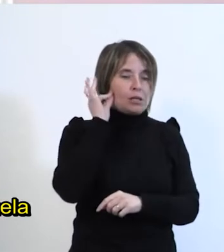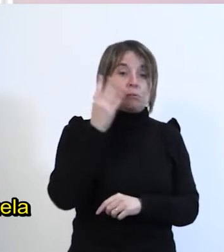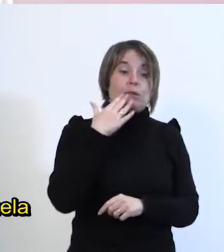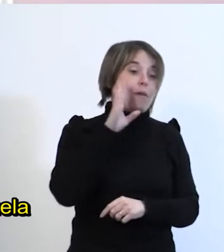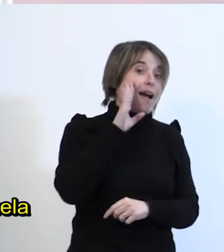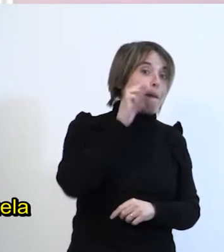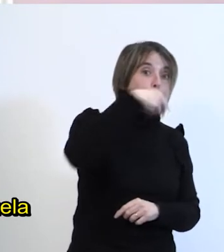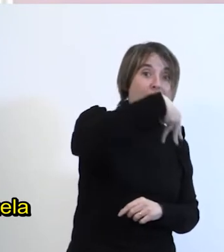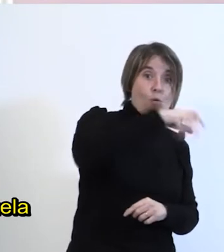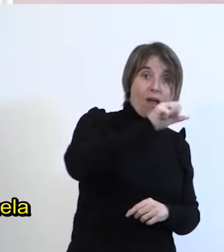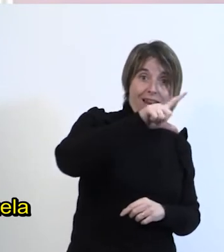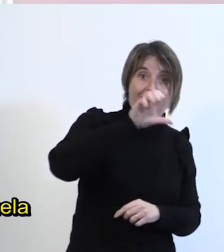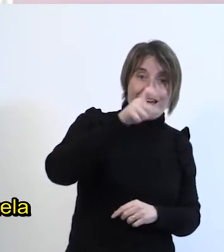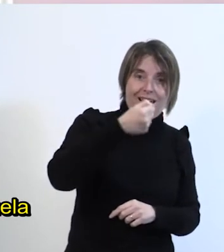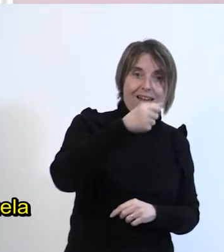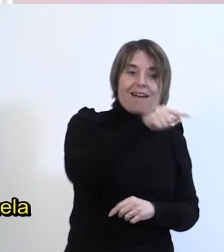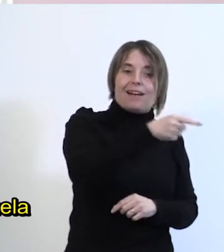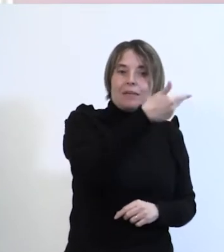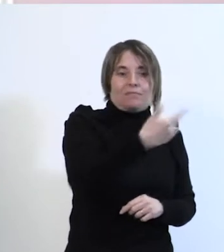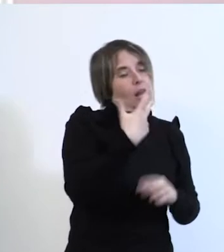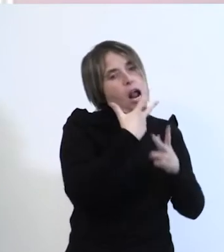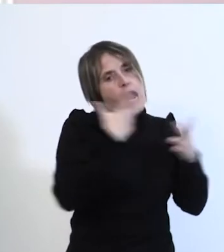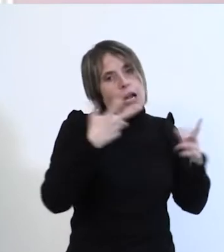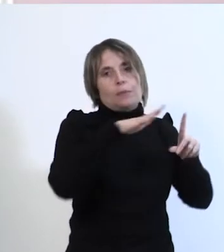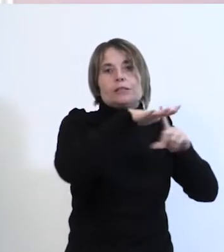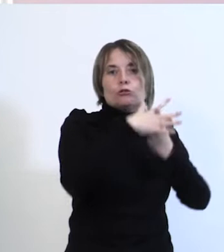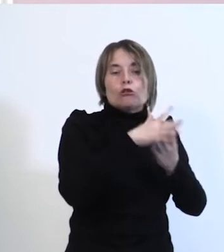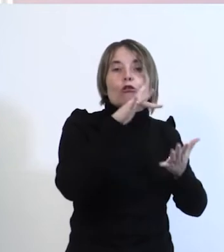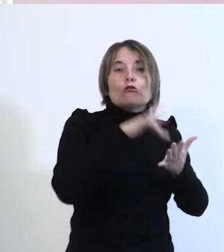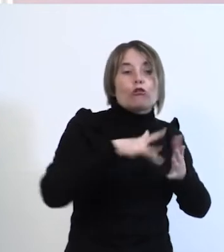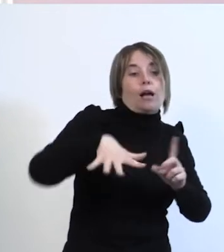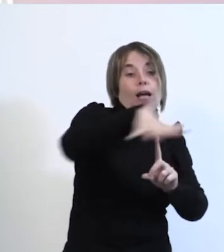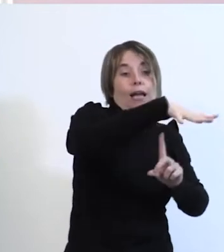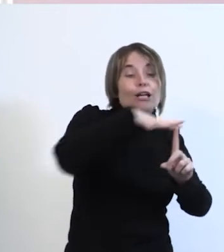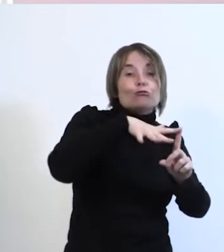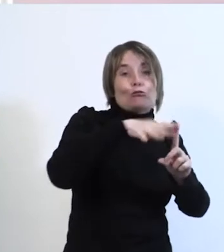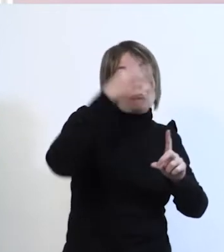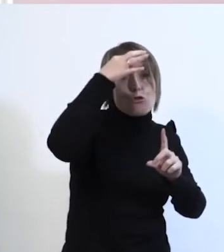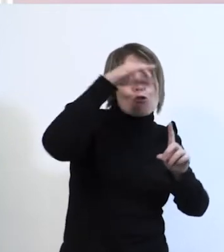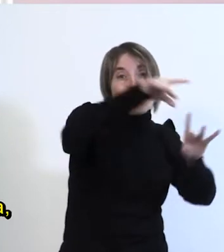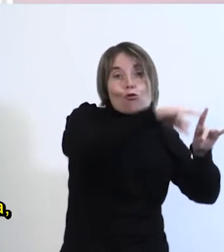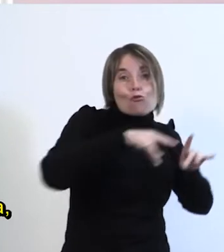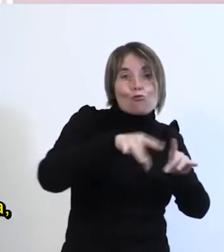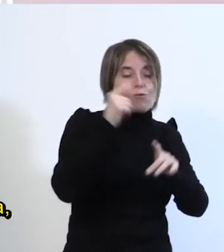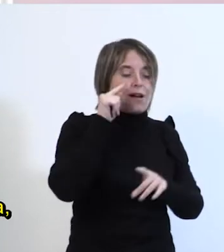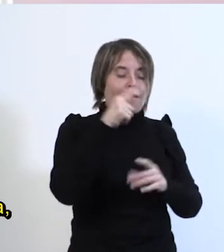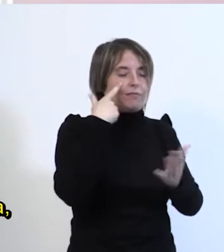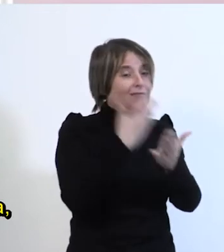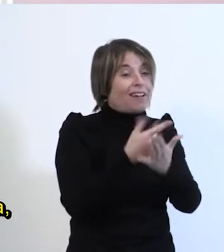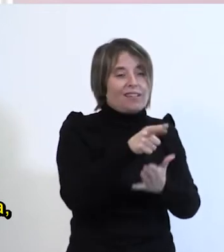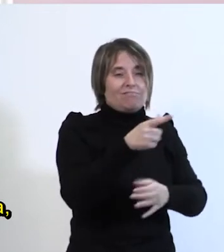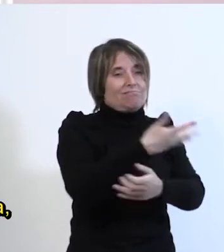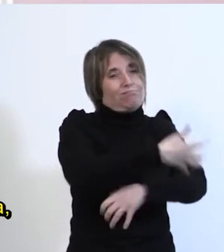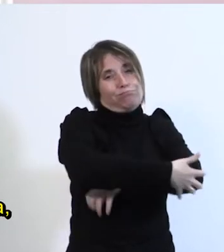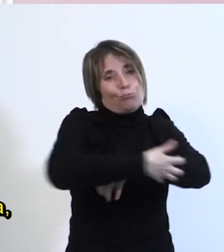contabas con el caso de Manuela, lo importante en este caso para lo grave, que es el hecho de vivir en un entorno rural, que evidencia también